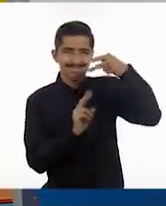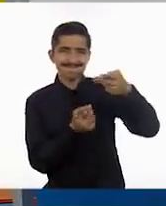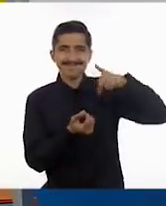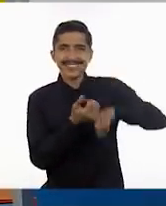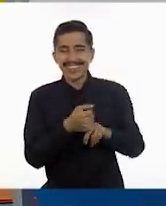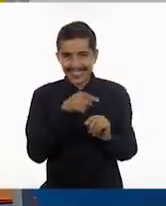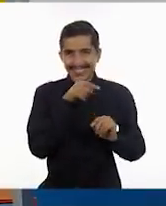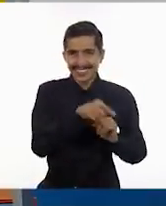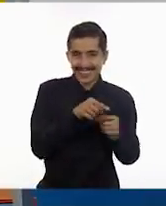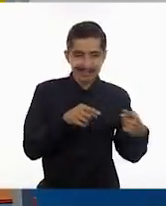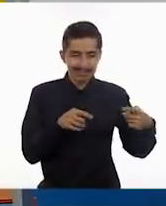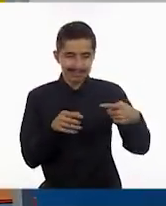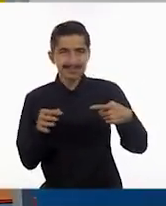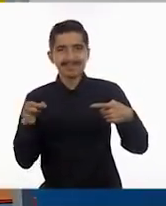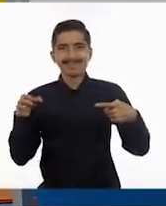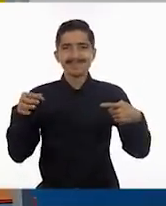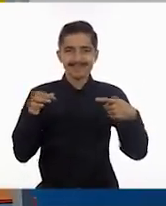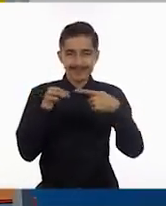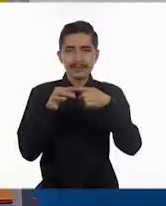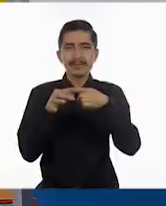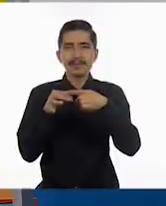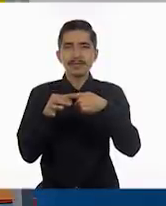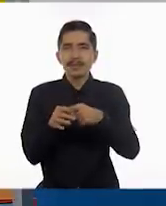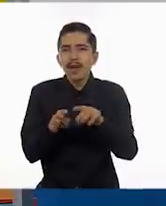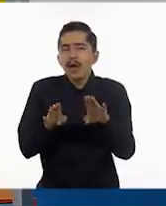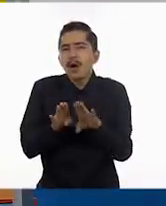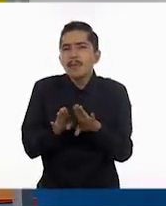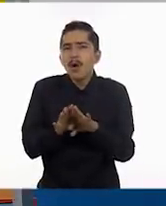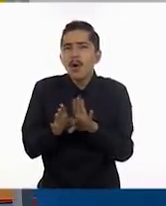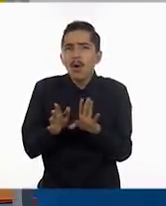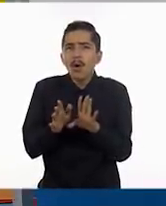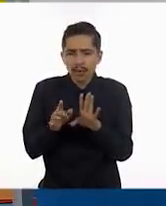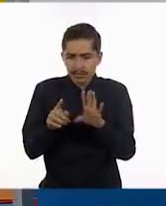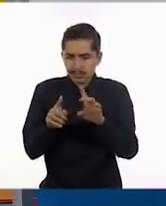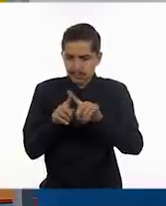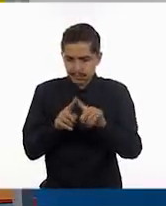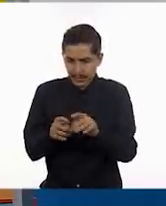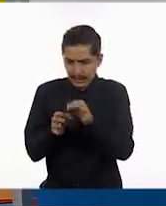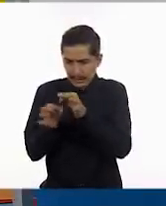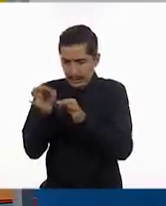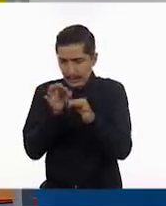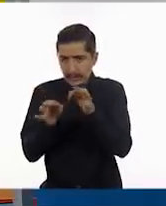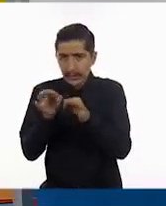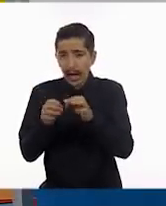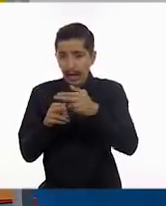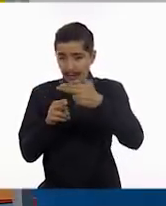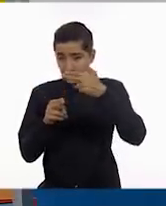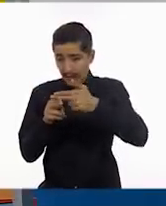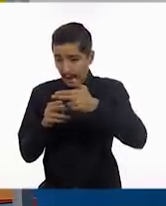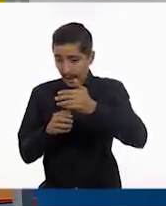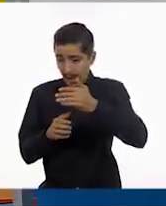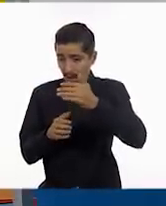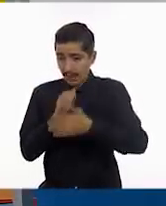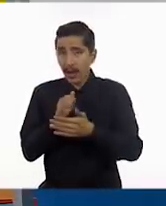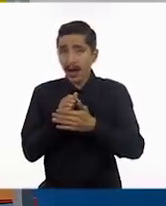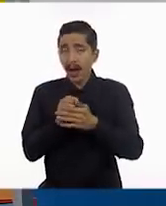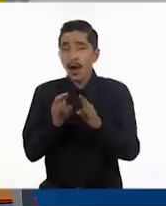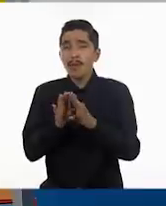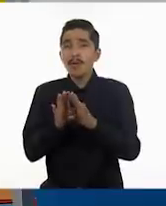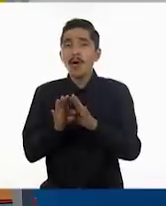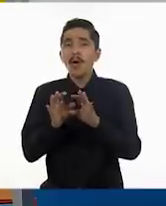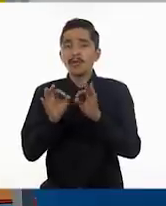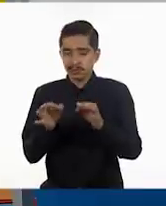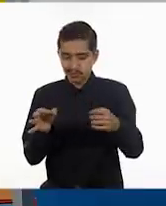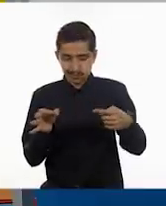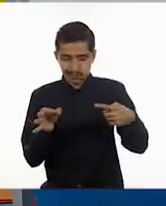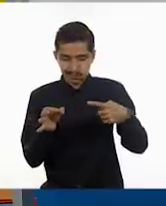células sexuales se producen por un tipo de división celular que al final produce las células sexuales